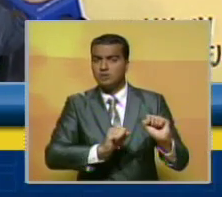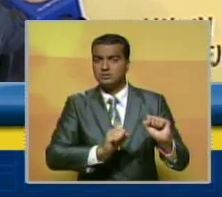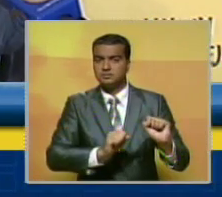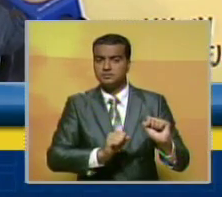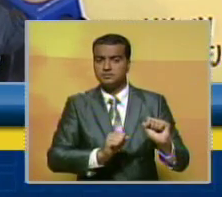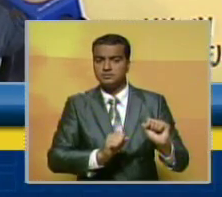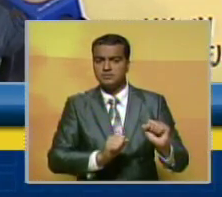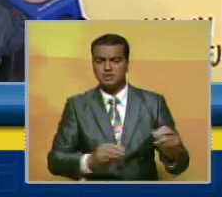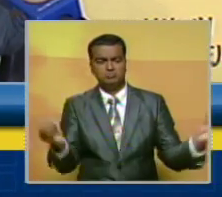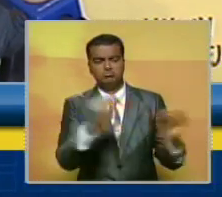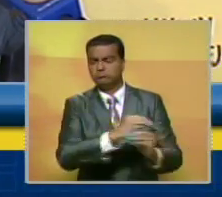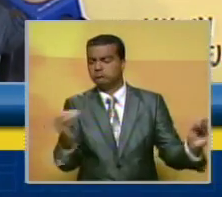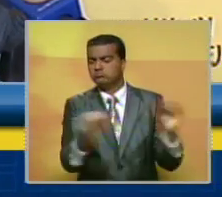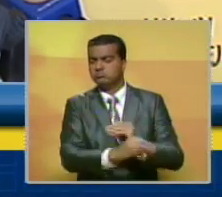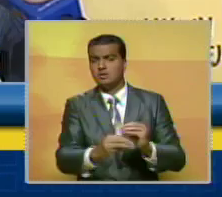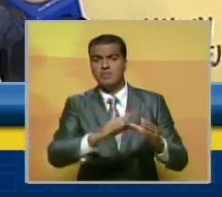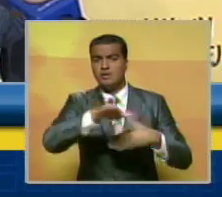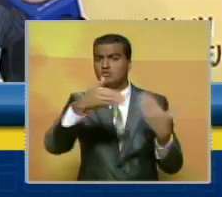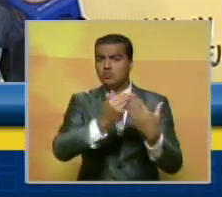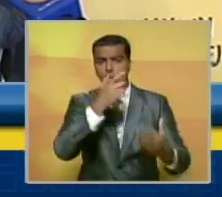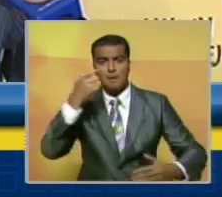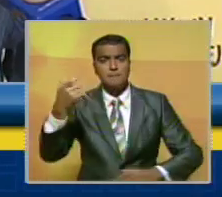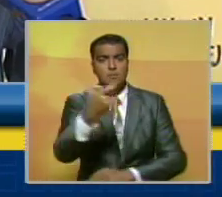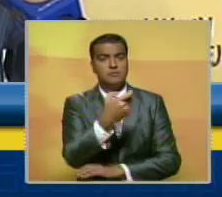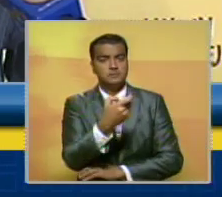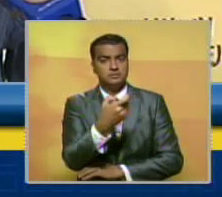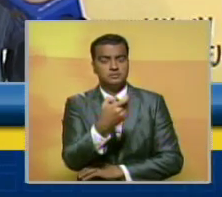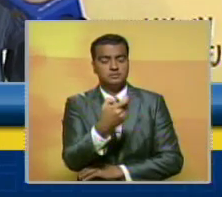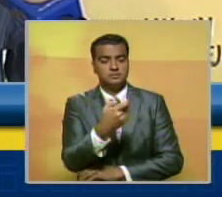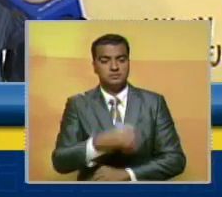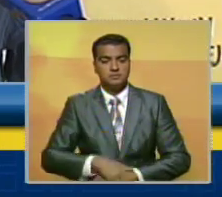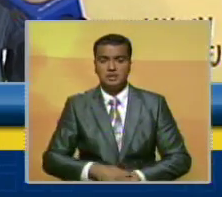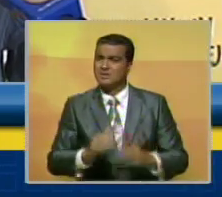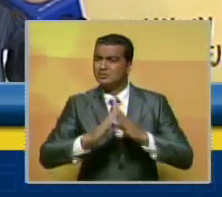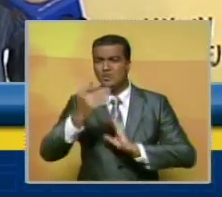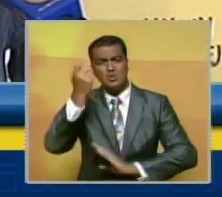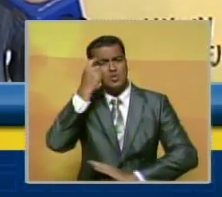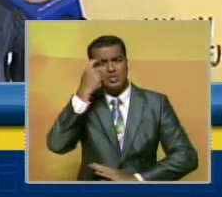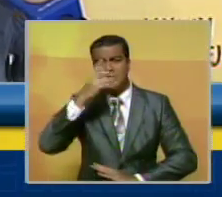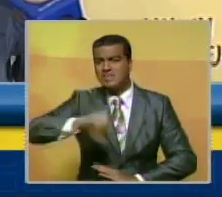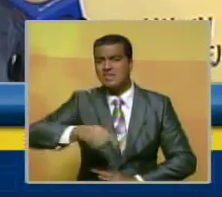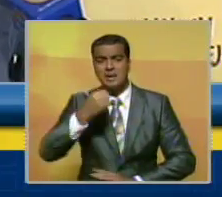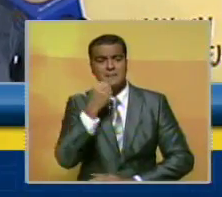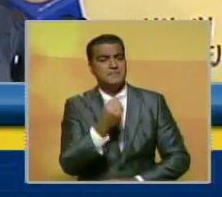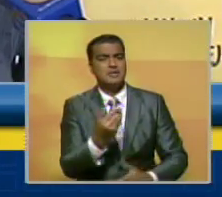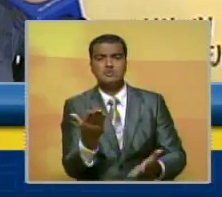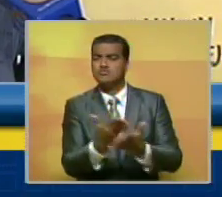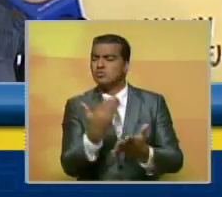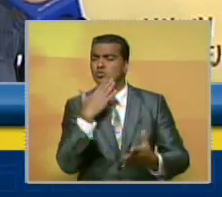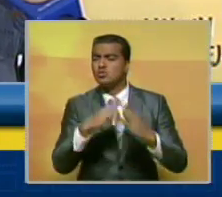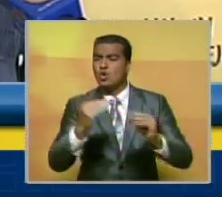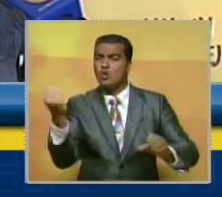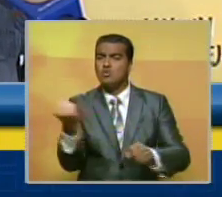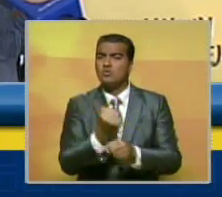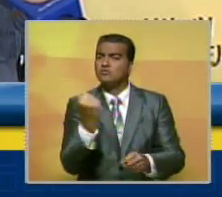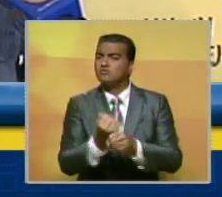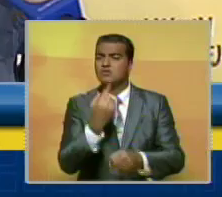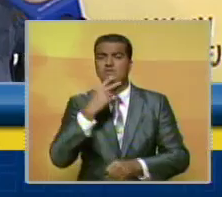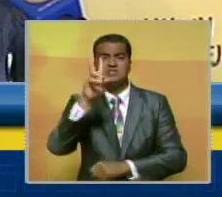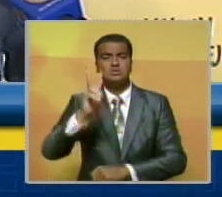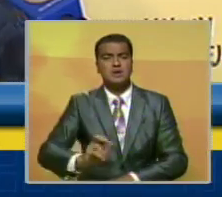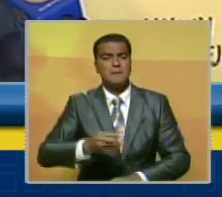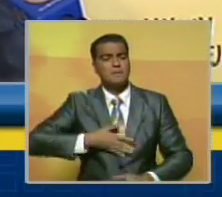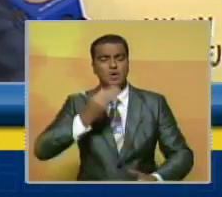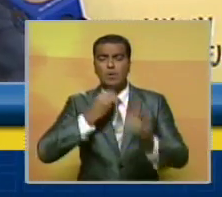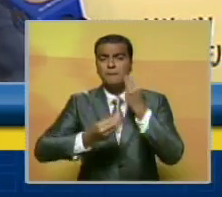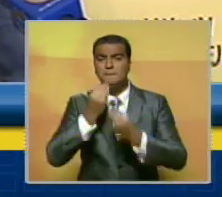un descontento social real, que pasa por lo que todos los días tienen que transitar los venezolanos para poder alimentarse,